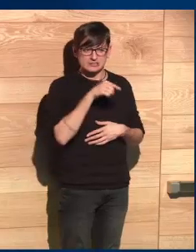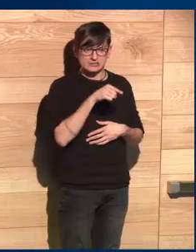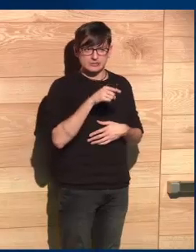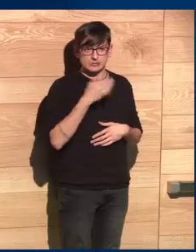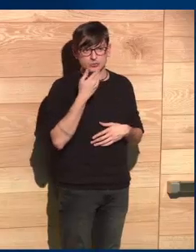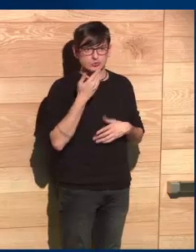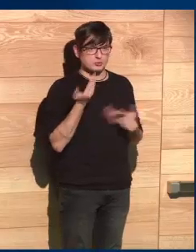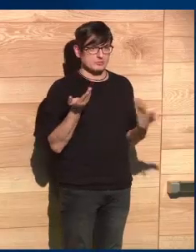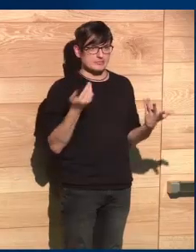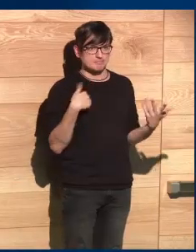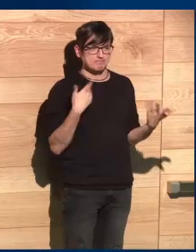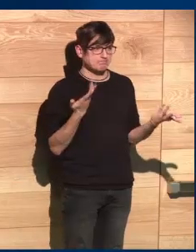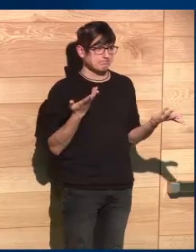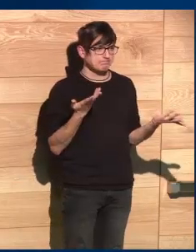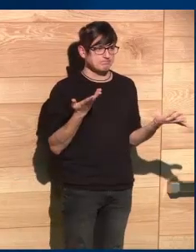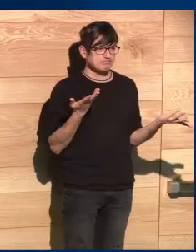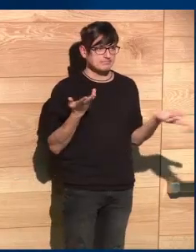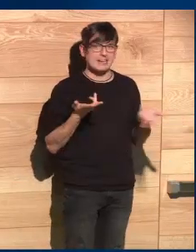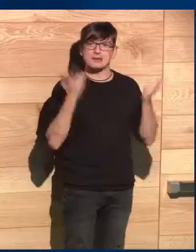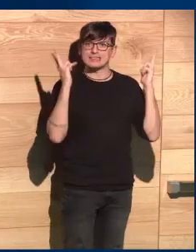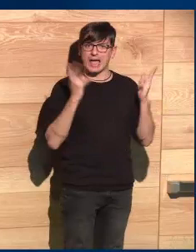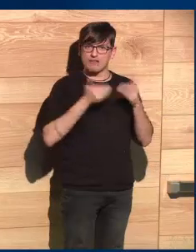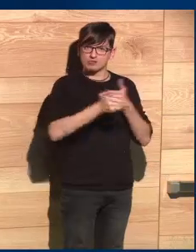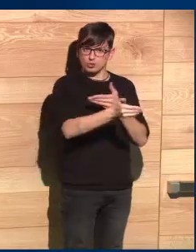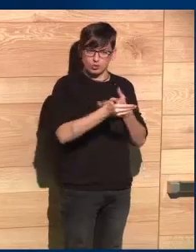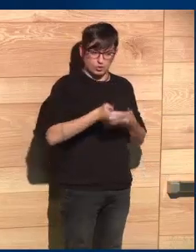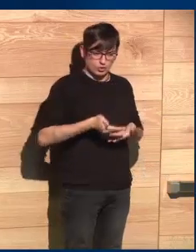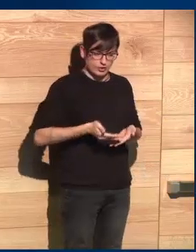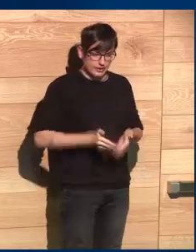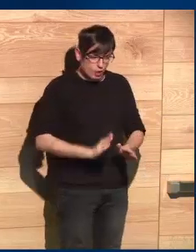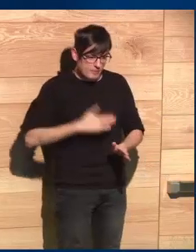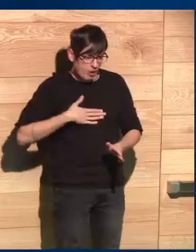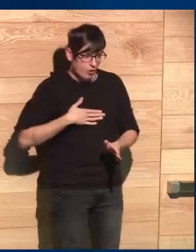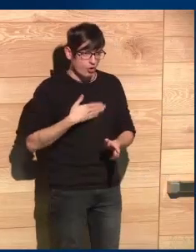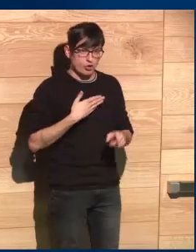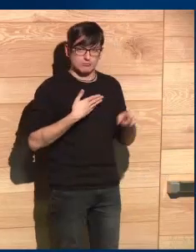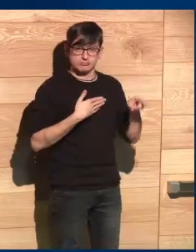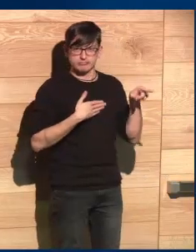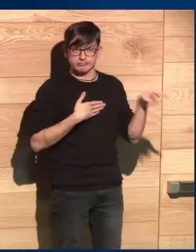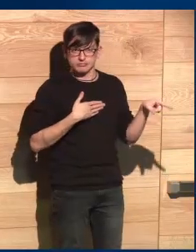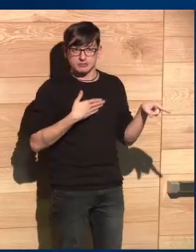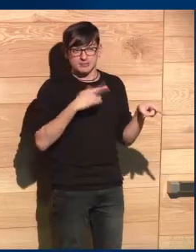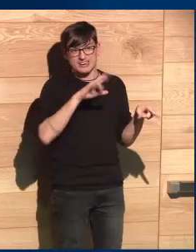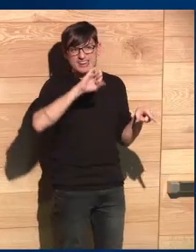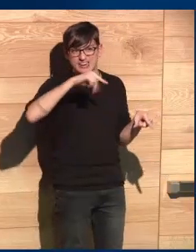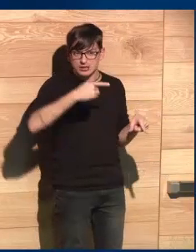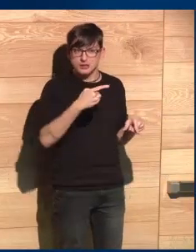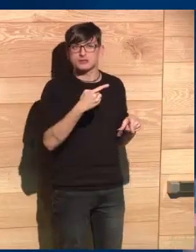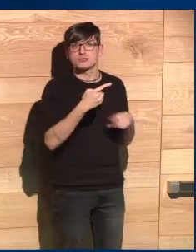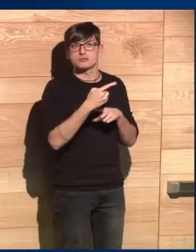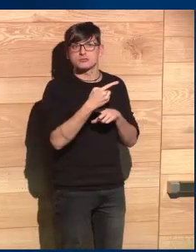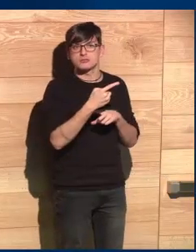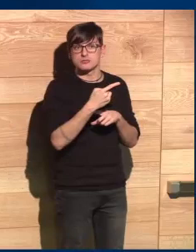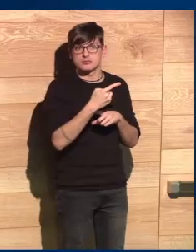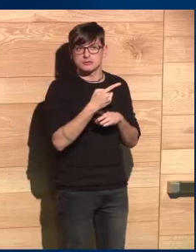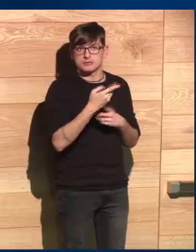tu margen de maniobra en el futuro, ¿no? Y la de tus hijos y la de las personas que están a tu alrededor. Porque el Ring no solamente,